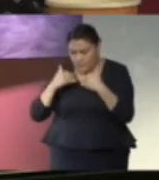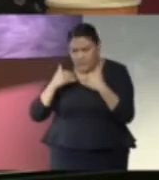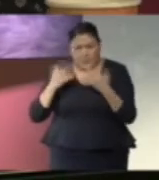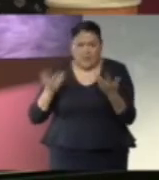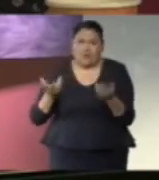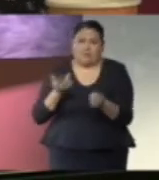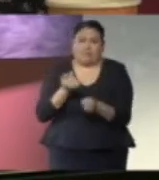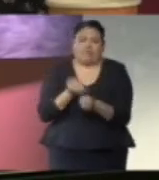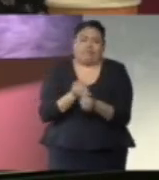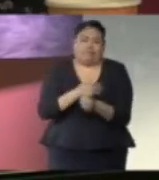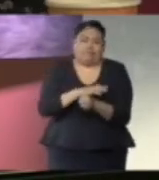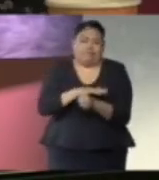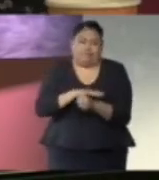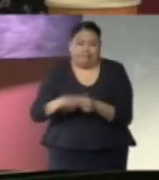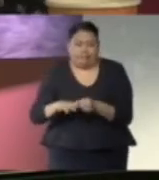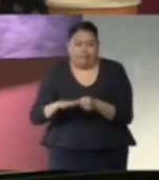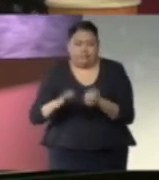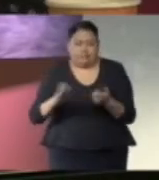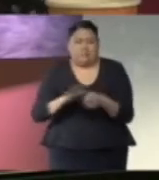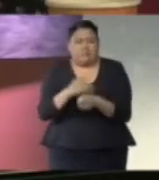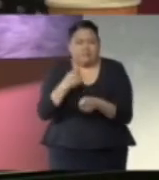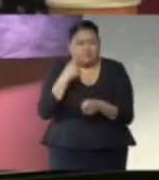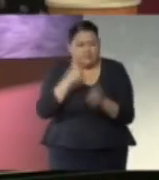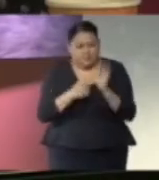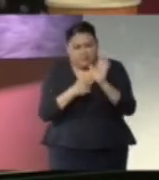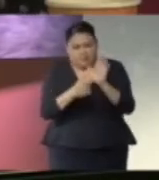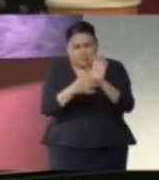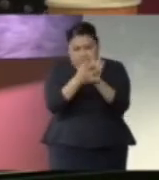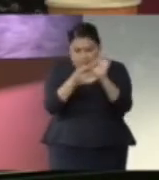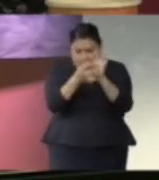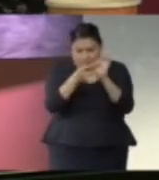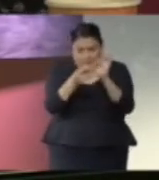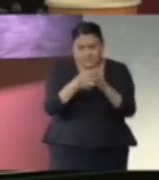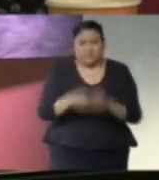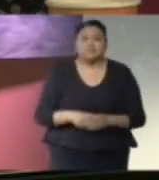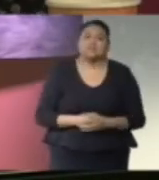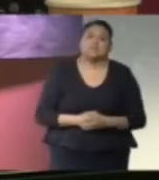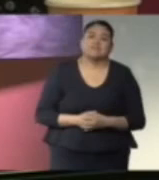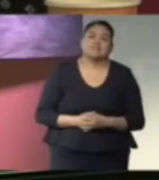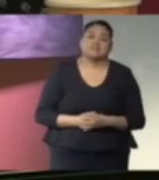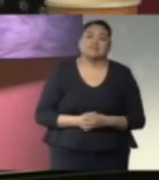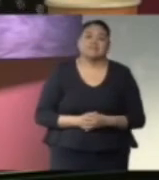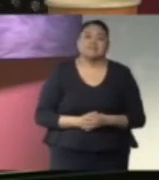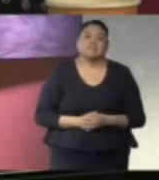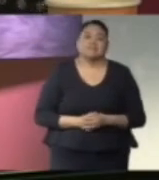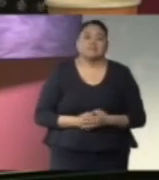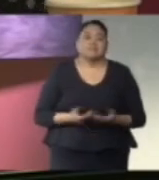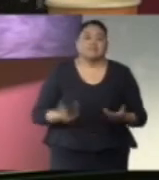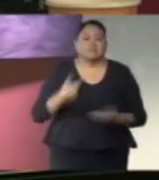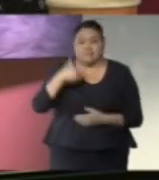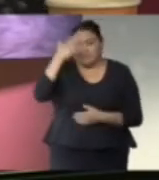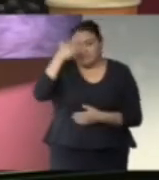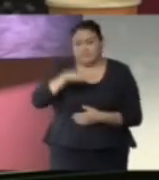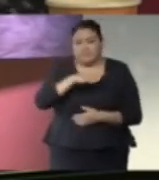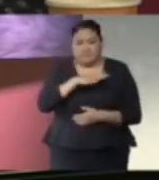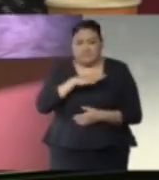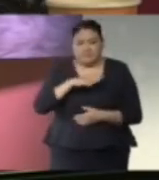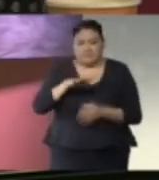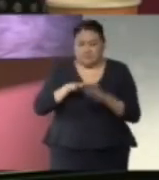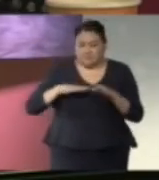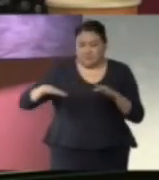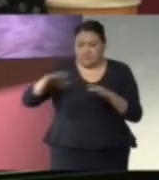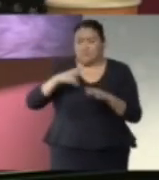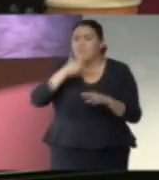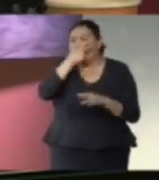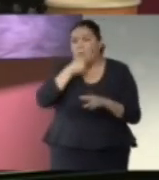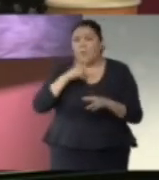quiero mostrarles por qué me parece imposible esto. Hay una participación de hombres y